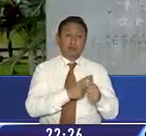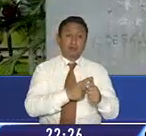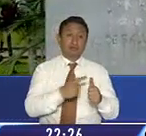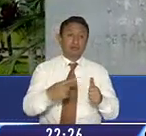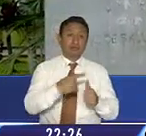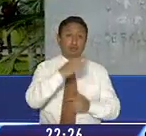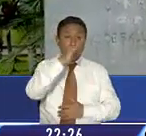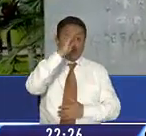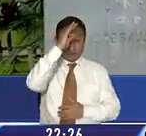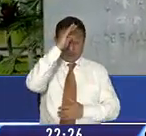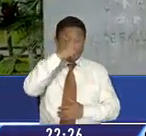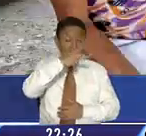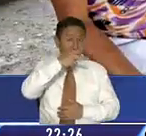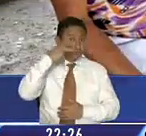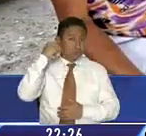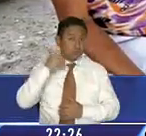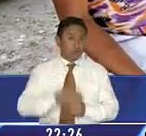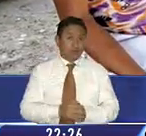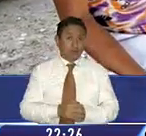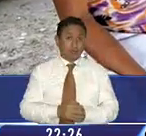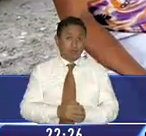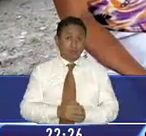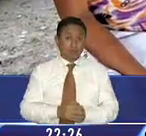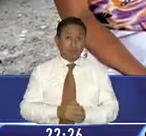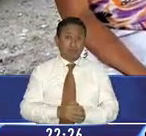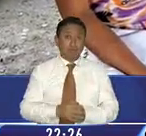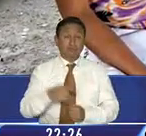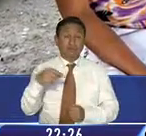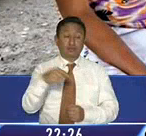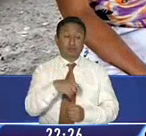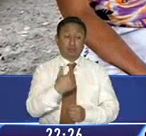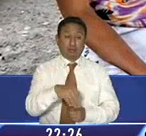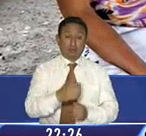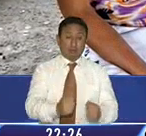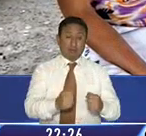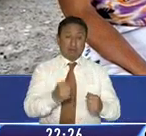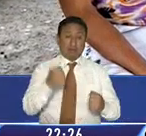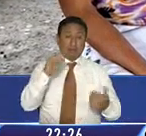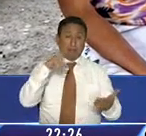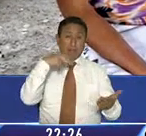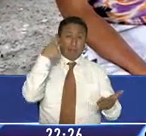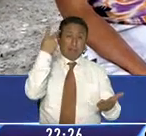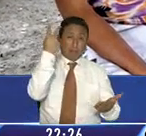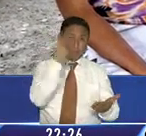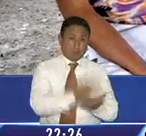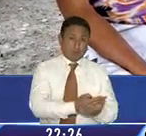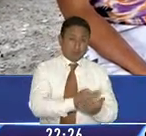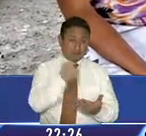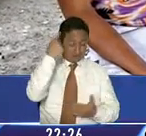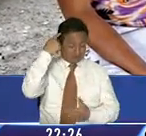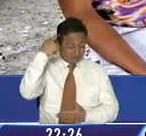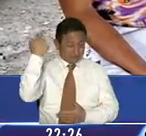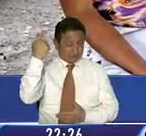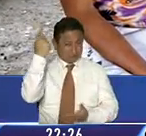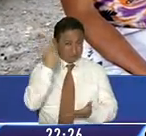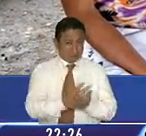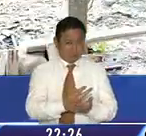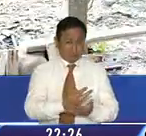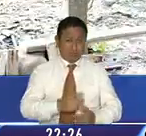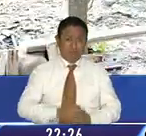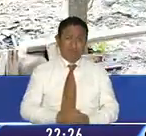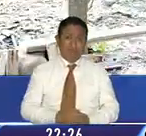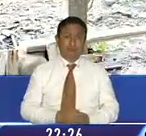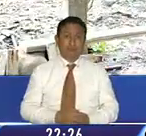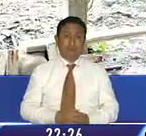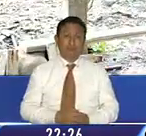al Hospital General Puyo, desde donde se lo refirió por la gravedad de sus lesiones, ocasionadas en su cabeza por una caída accidental.